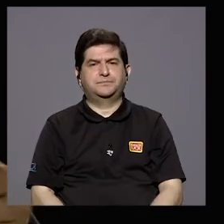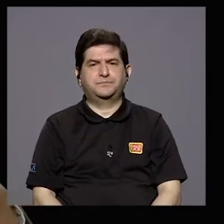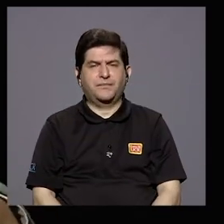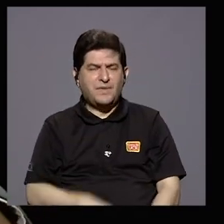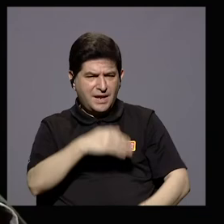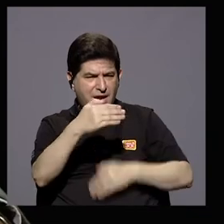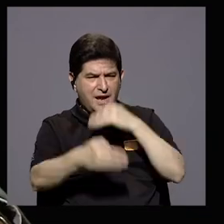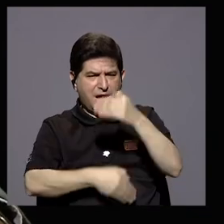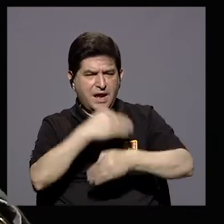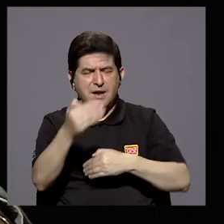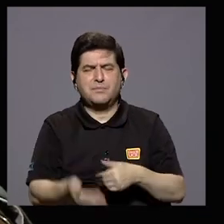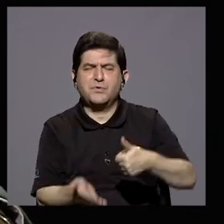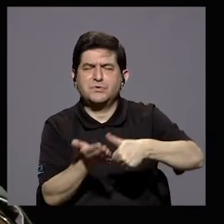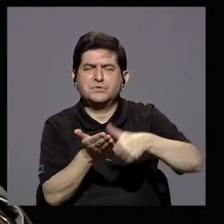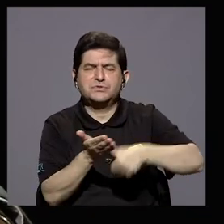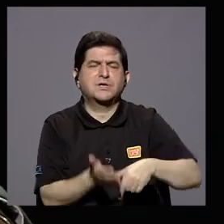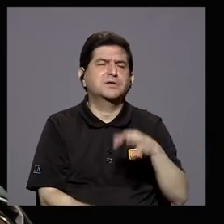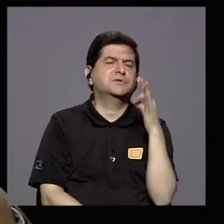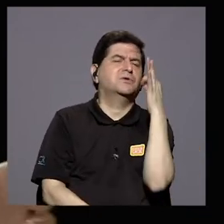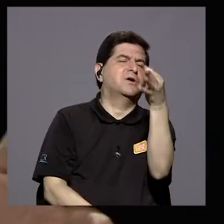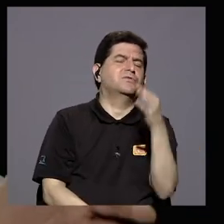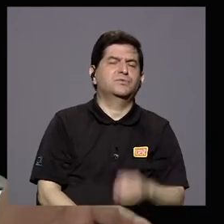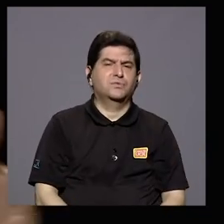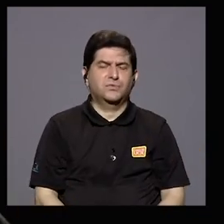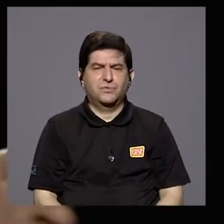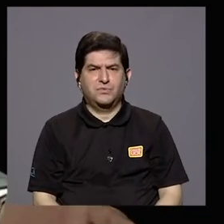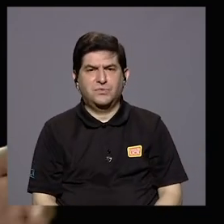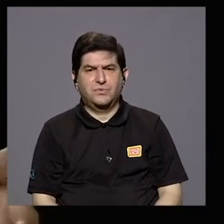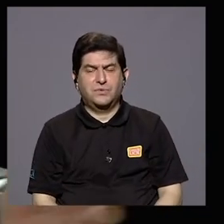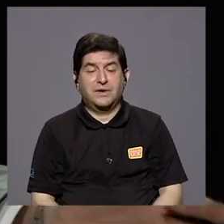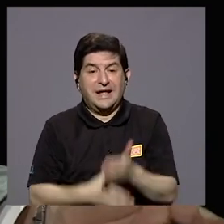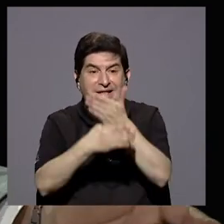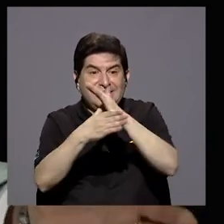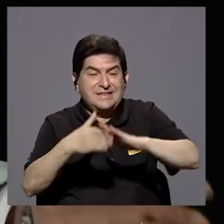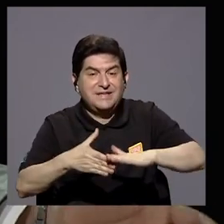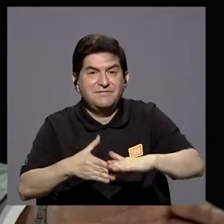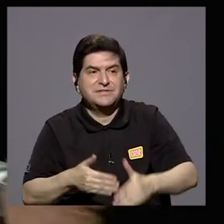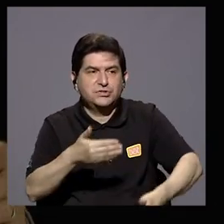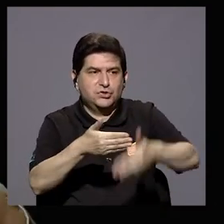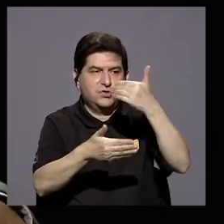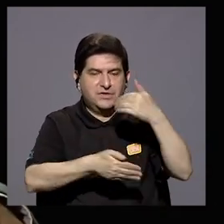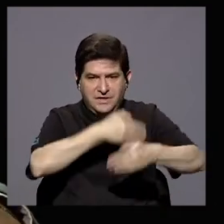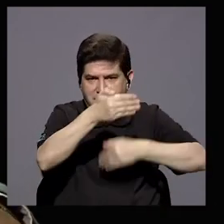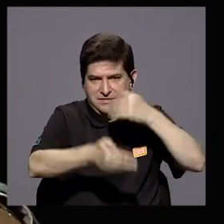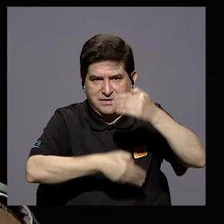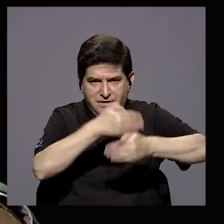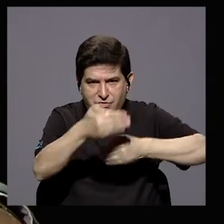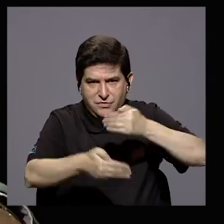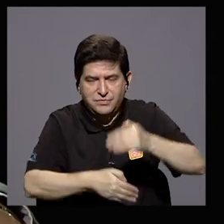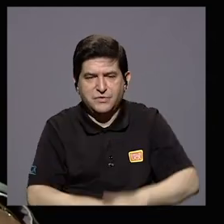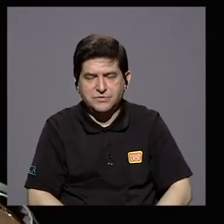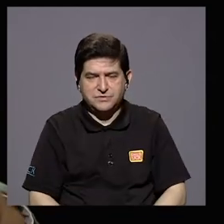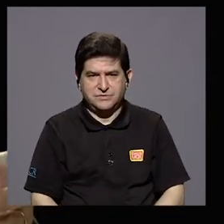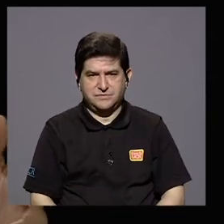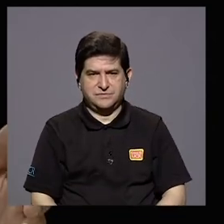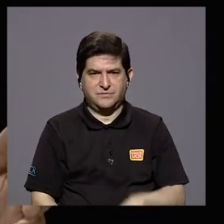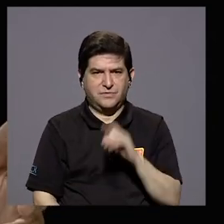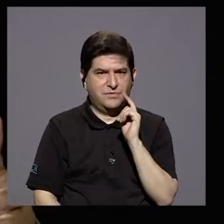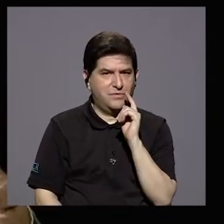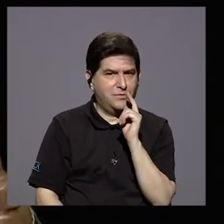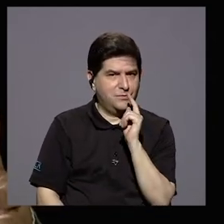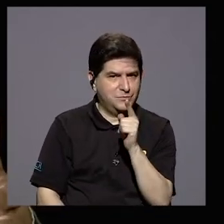cómo ve el proceso electoral que viene de camino. Vivimos una polarización que nos heredó el pasado proceso electoral y usted